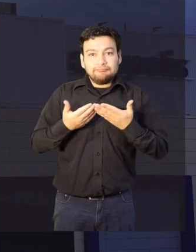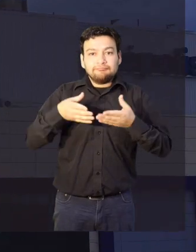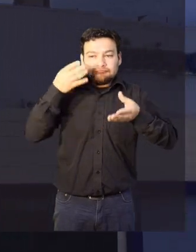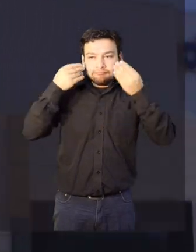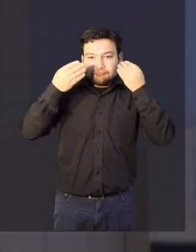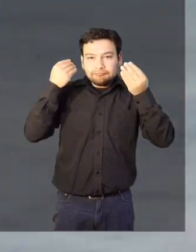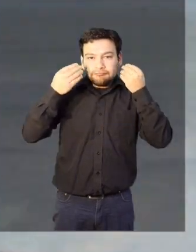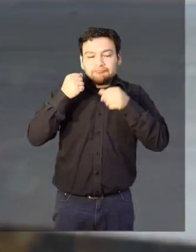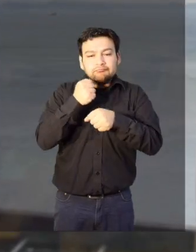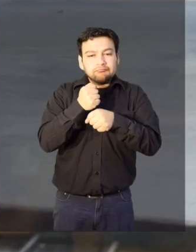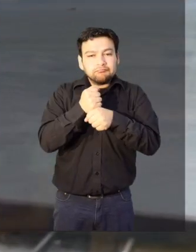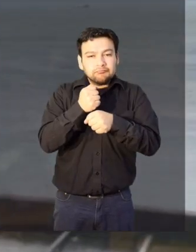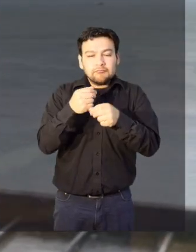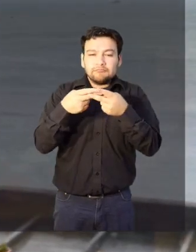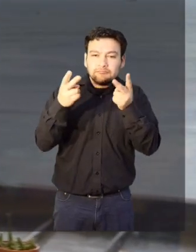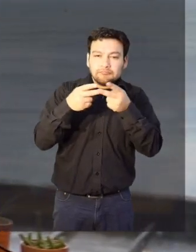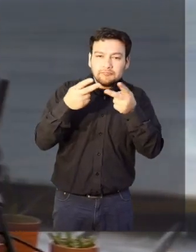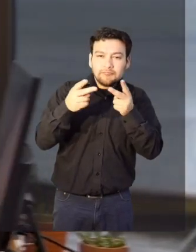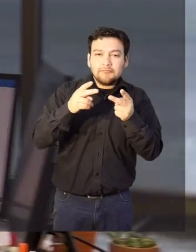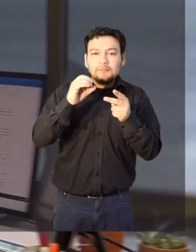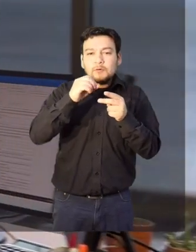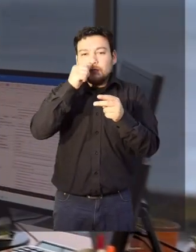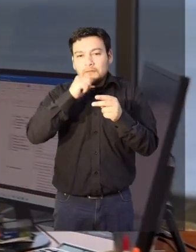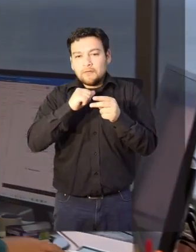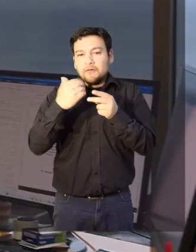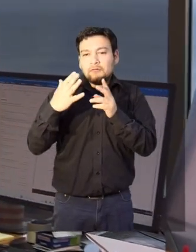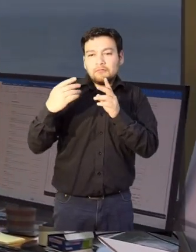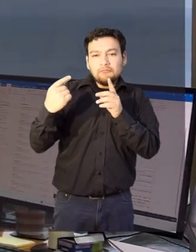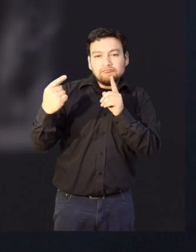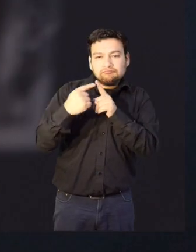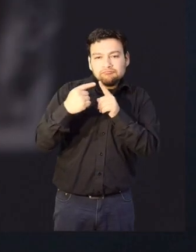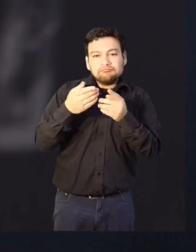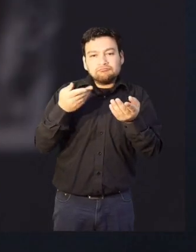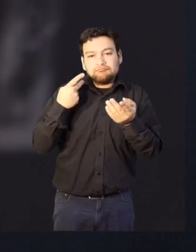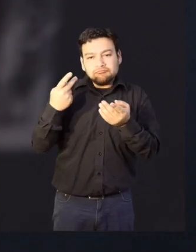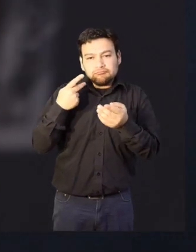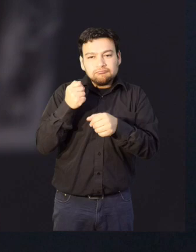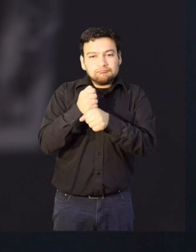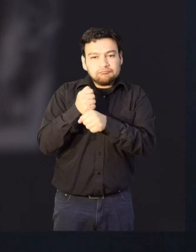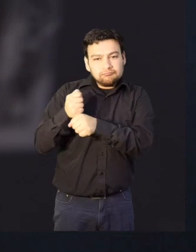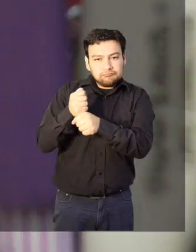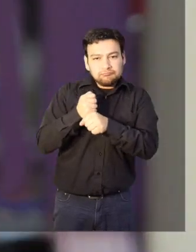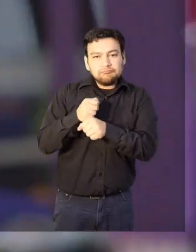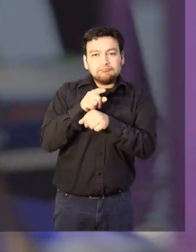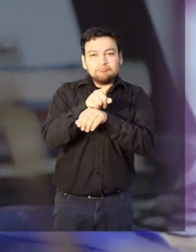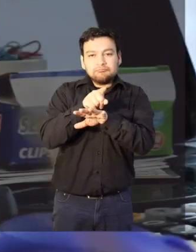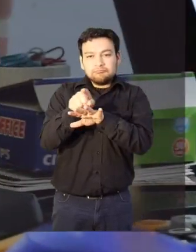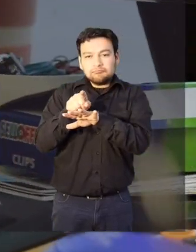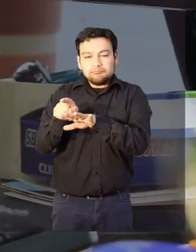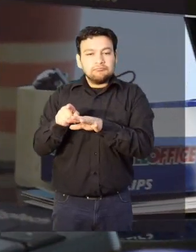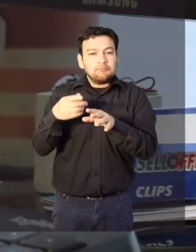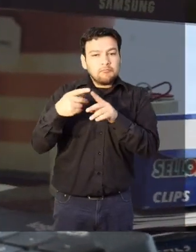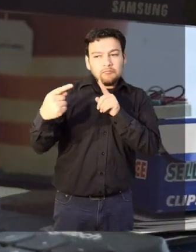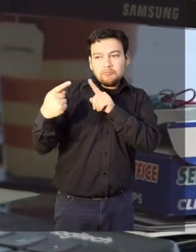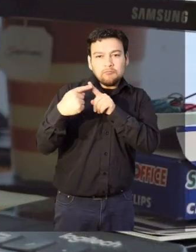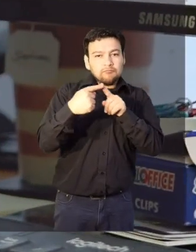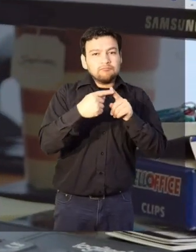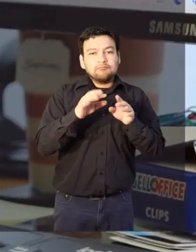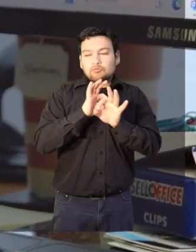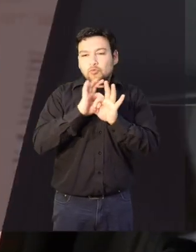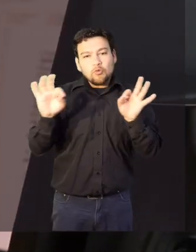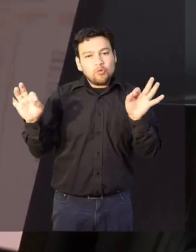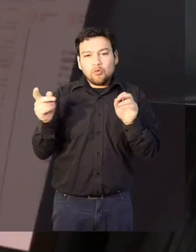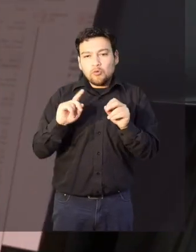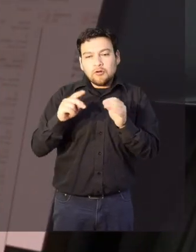te entrega todas las herramientas necesarias para desenvolverte en el ámbito público y privado tuve la posibilidad de estar en ambos y en áreas completamente